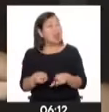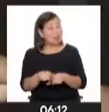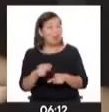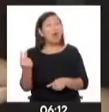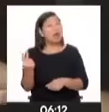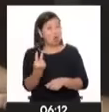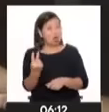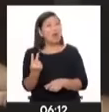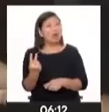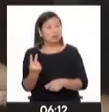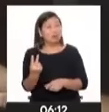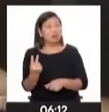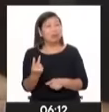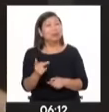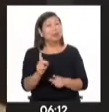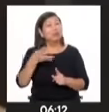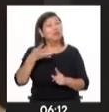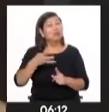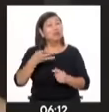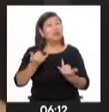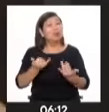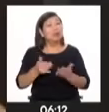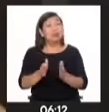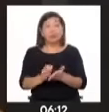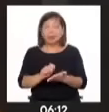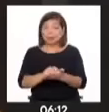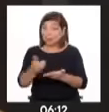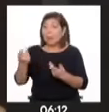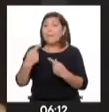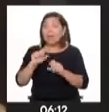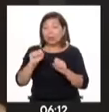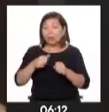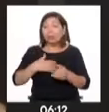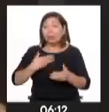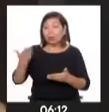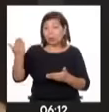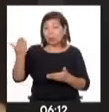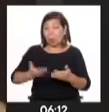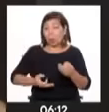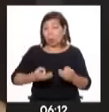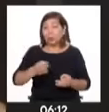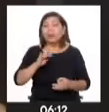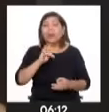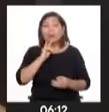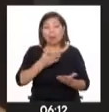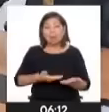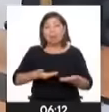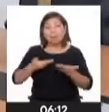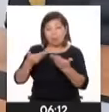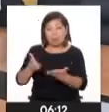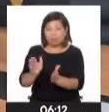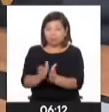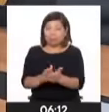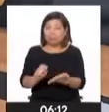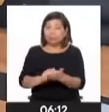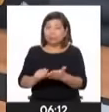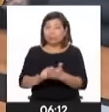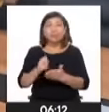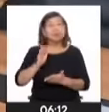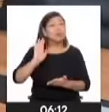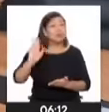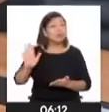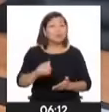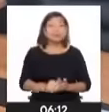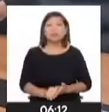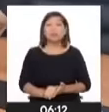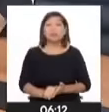se encuentra en evaluación estos cuadernillos de extradición en el Departamento de Justicia de los Estados Unidos. Carrión sostiene que